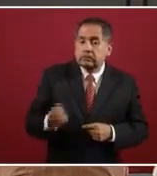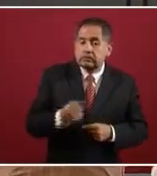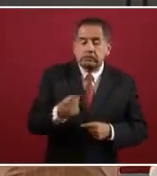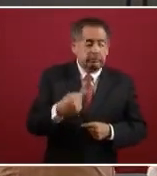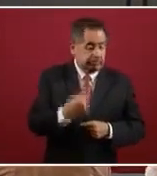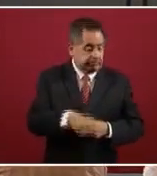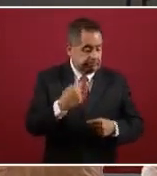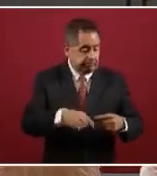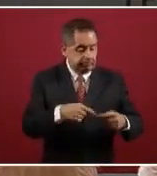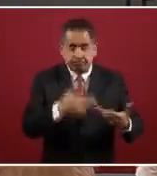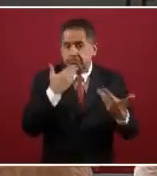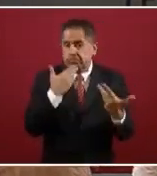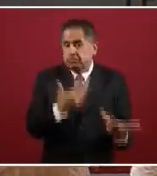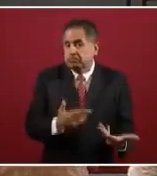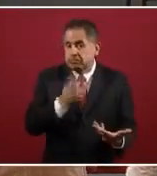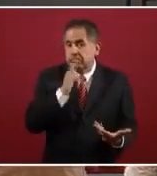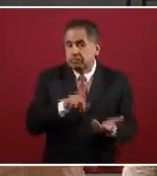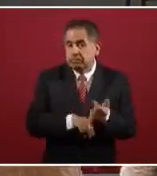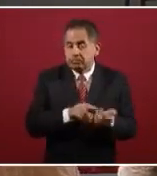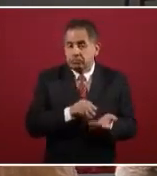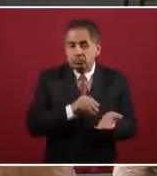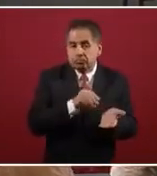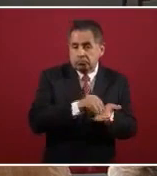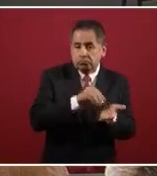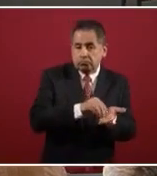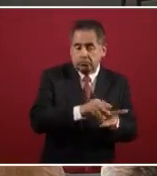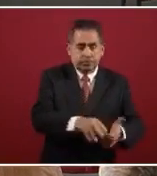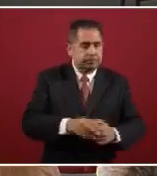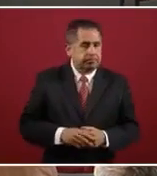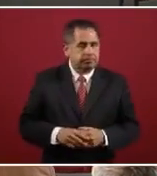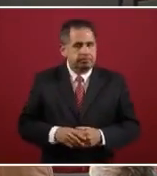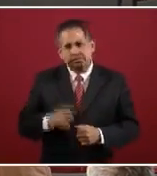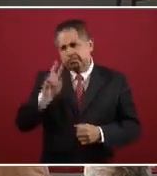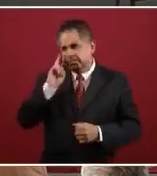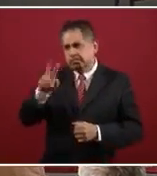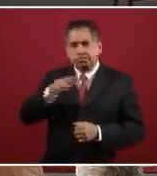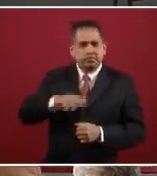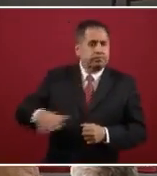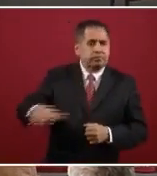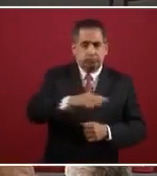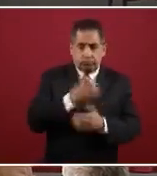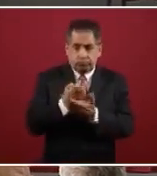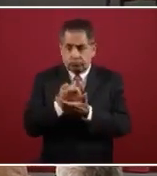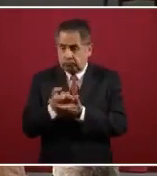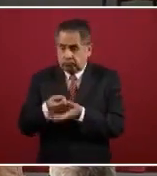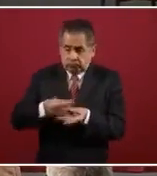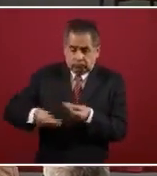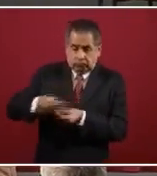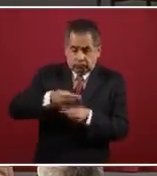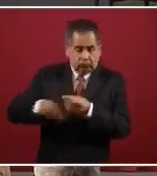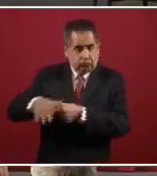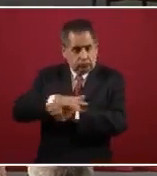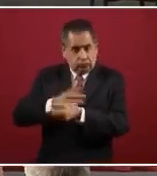economía social y solidaria, y ya lo estamos viendo porque queremos generar economías locales.